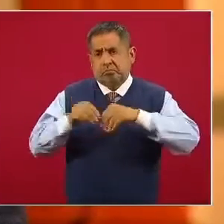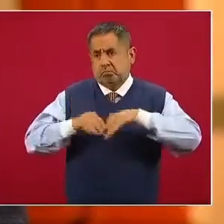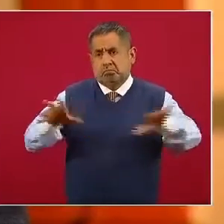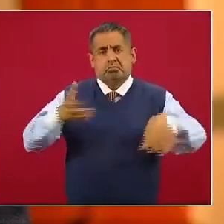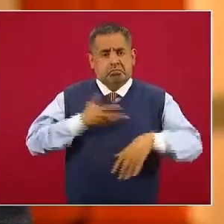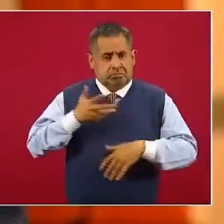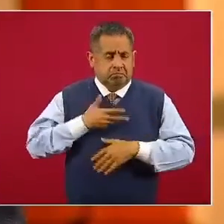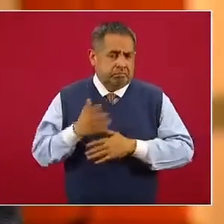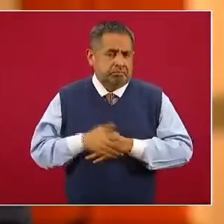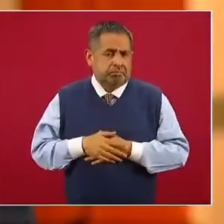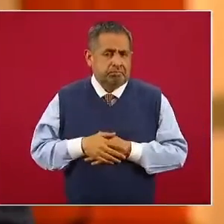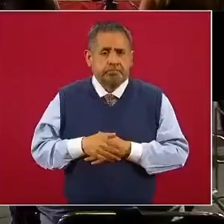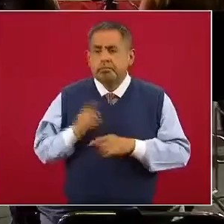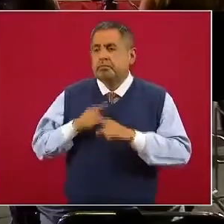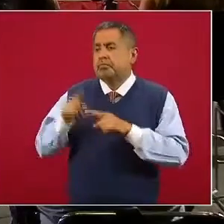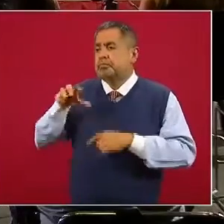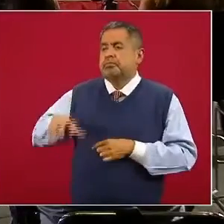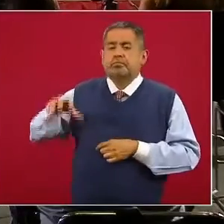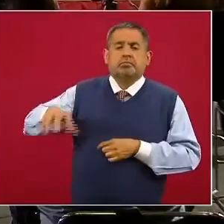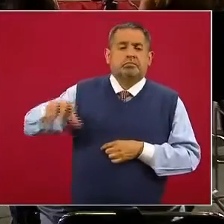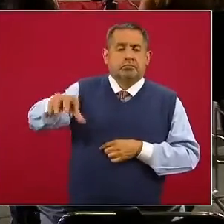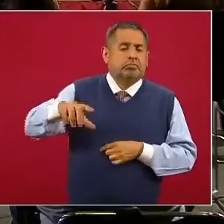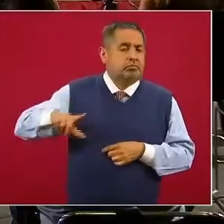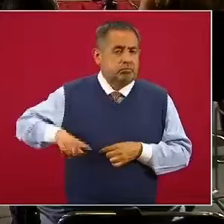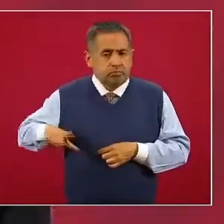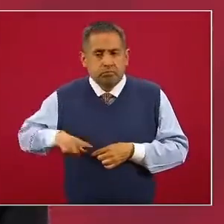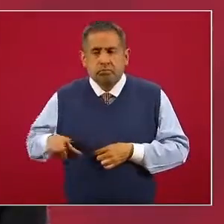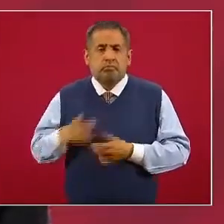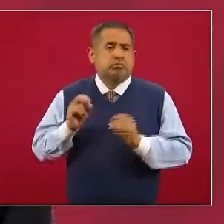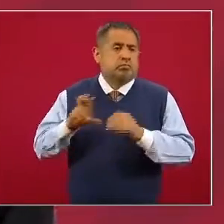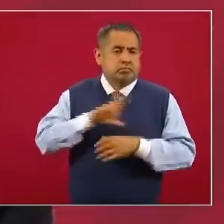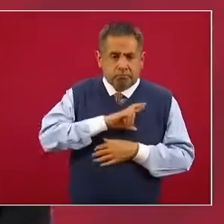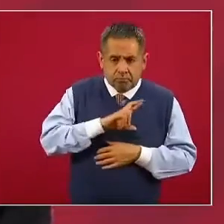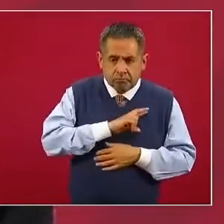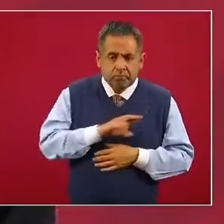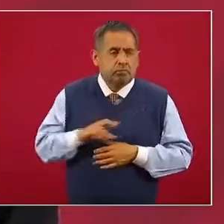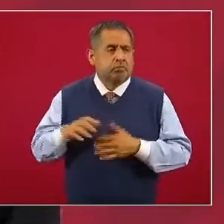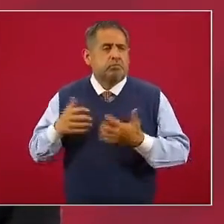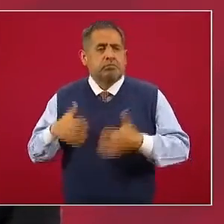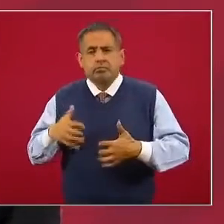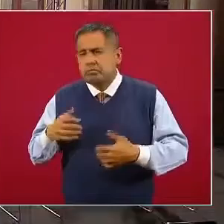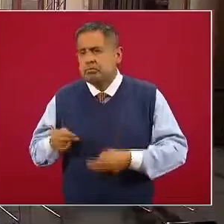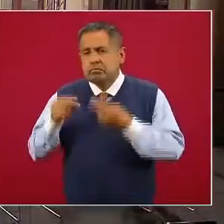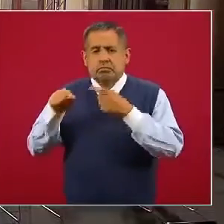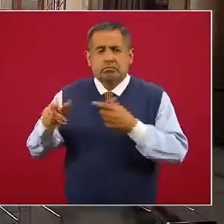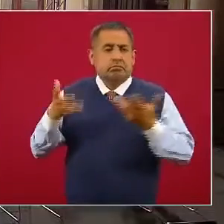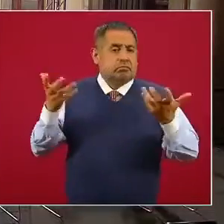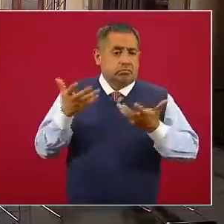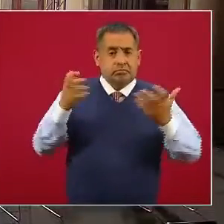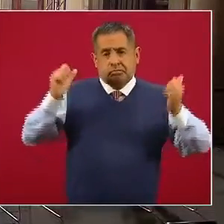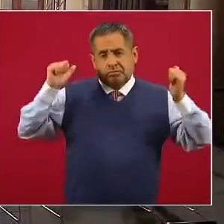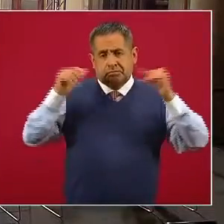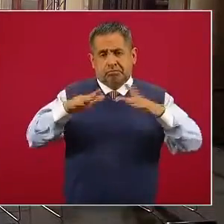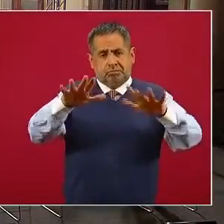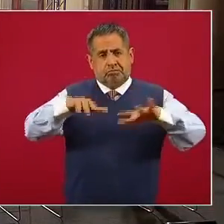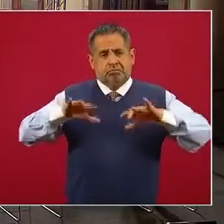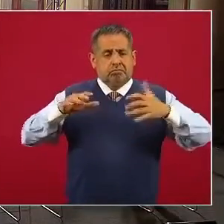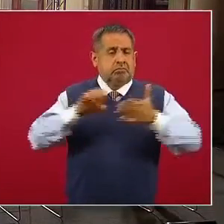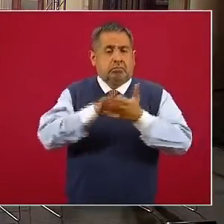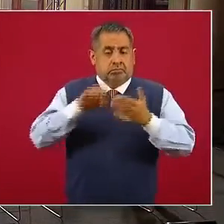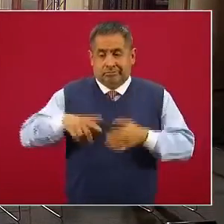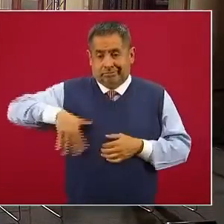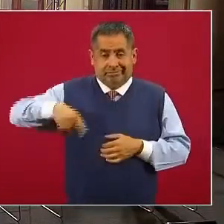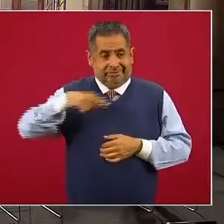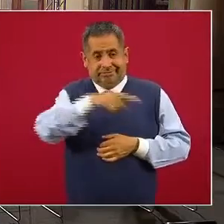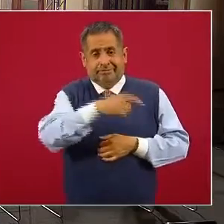Las distintas entidades públicas, sociales o privadas que van a realizar eventos como el examen